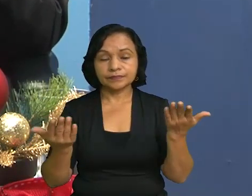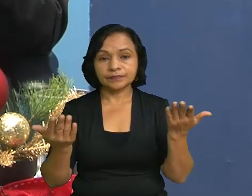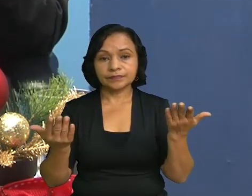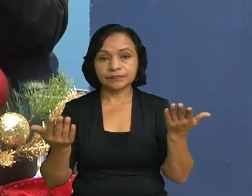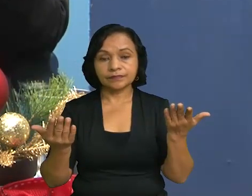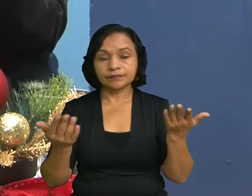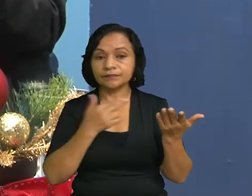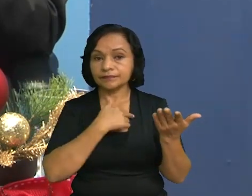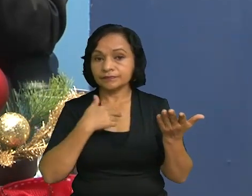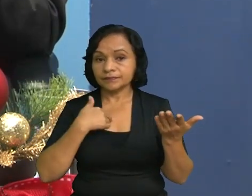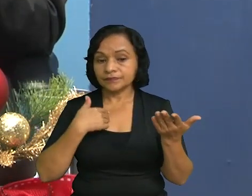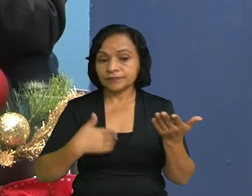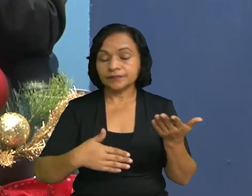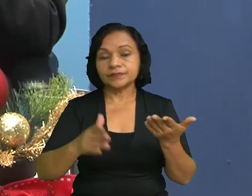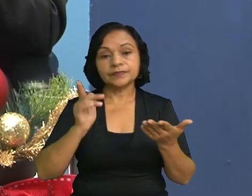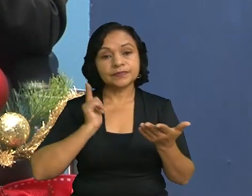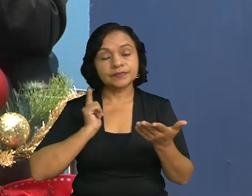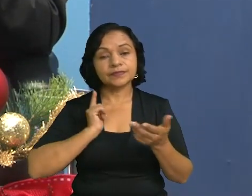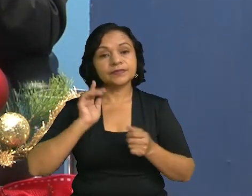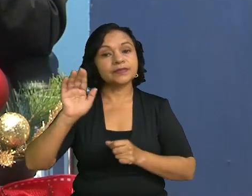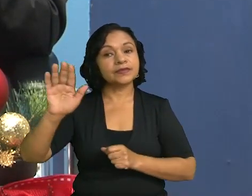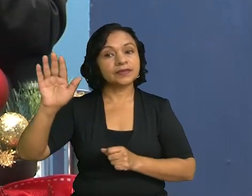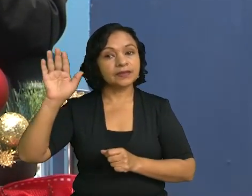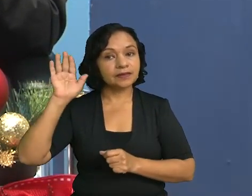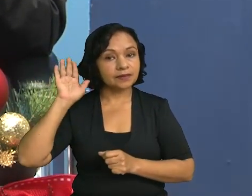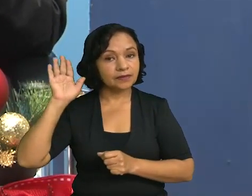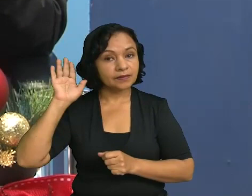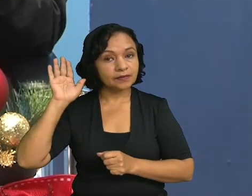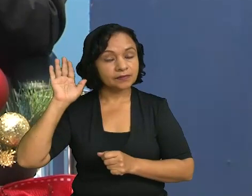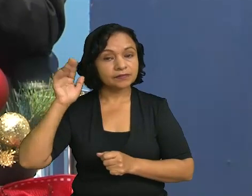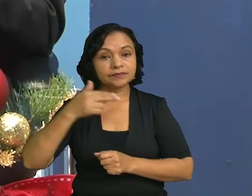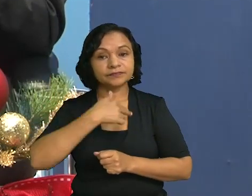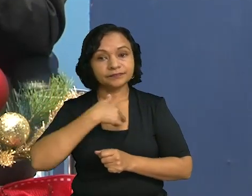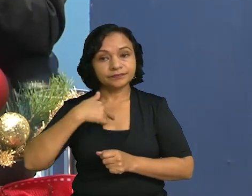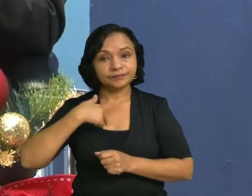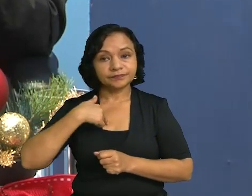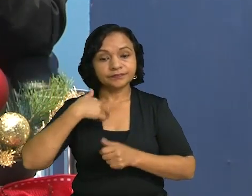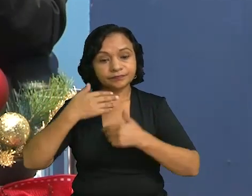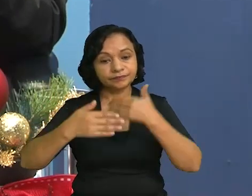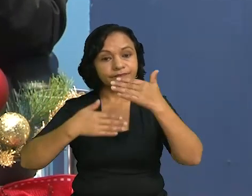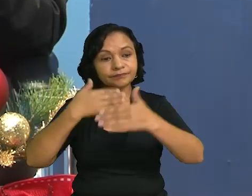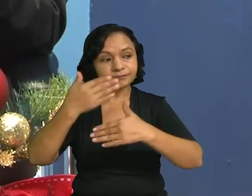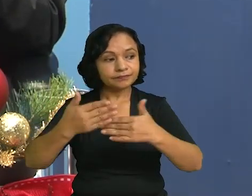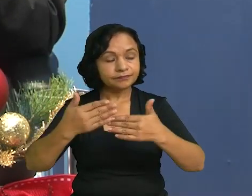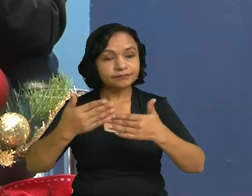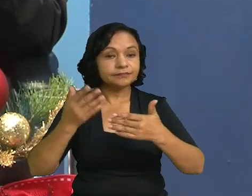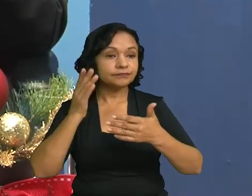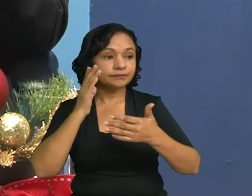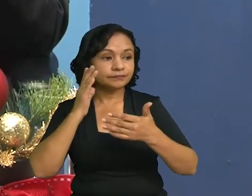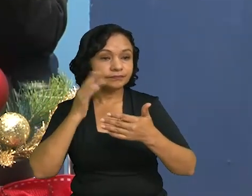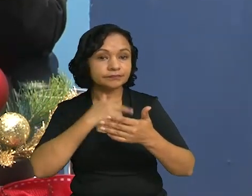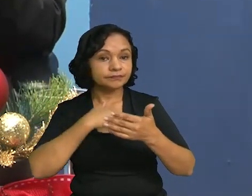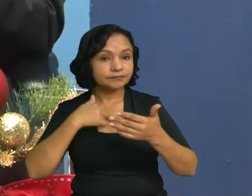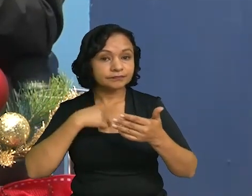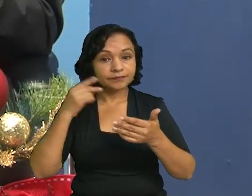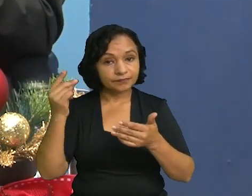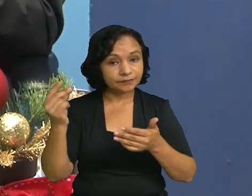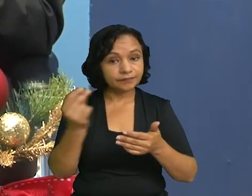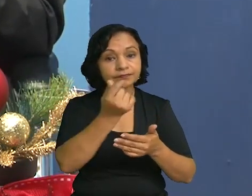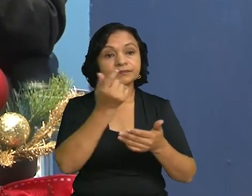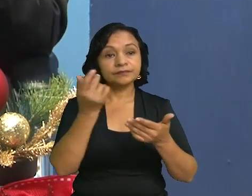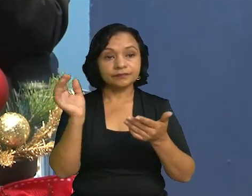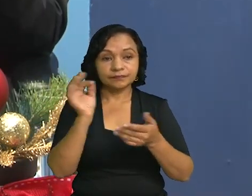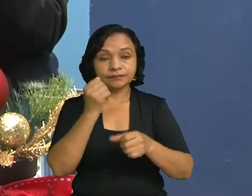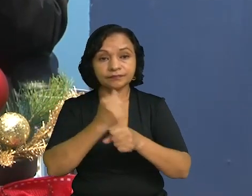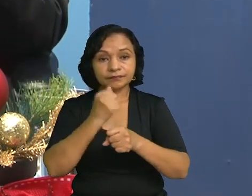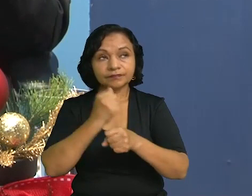eso nosotros tenemos el compromiso lo tenemos que hacer de manera progresiva tenemos una estrategia para hacerlo lo más rápido posible